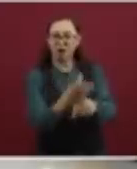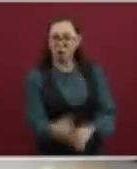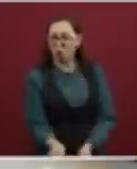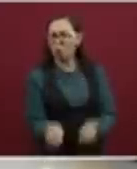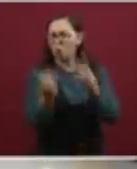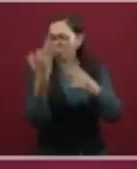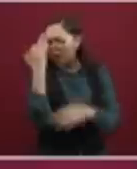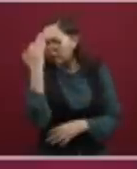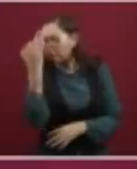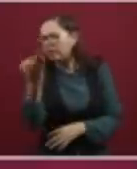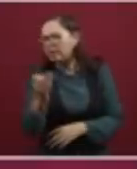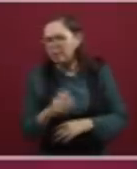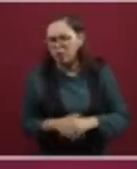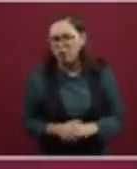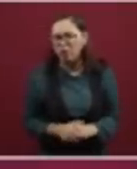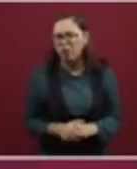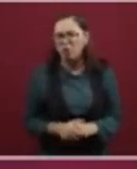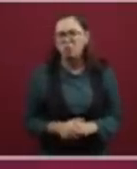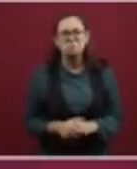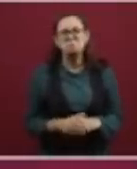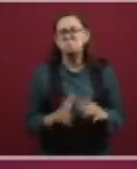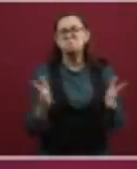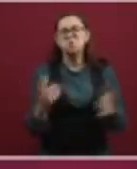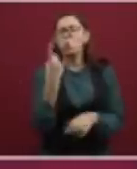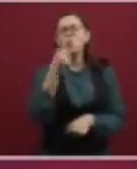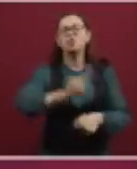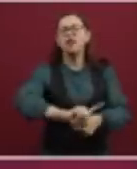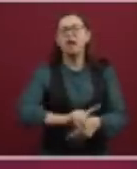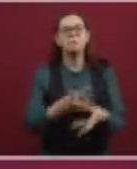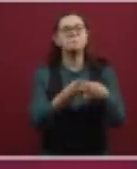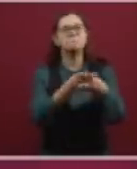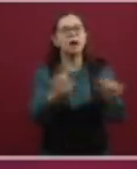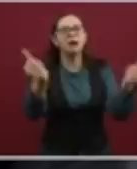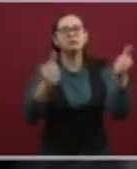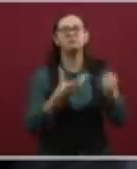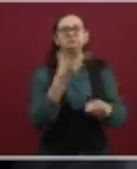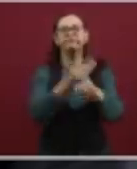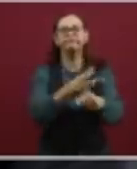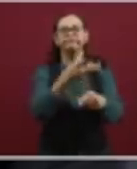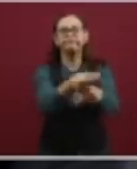una población? Cuando mucho, un día.